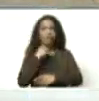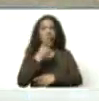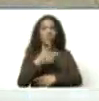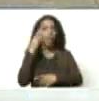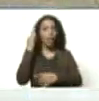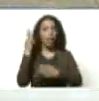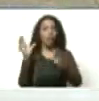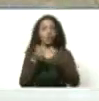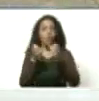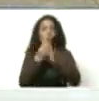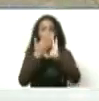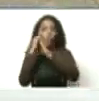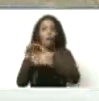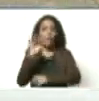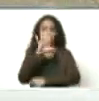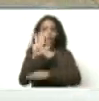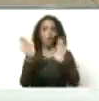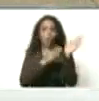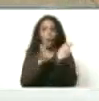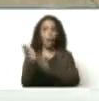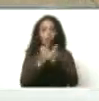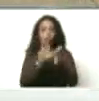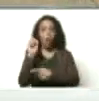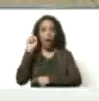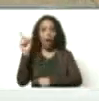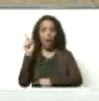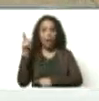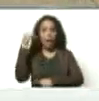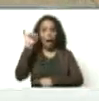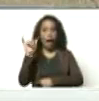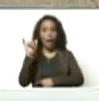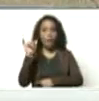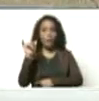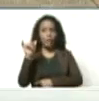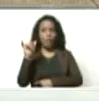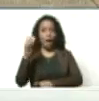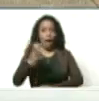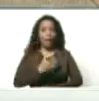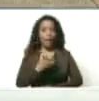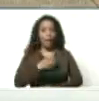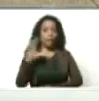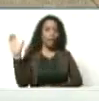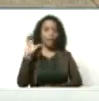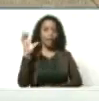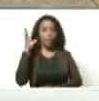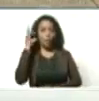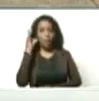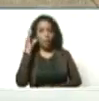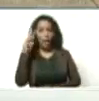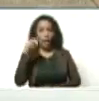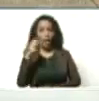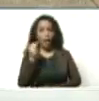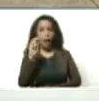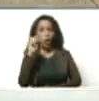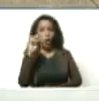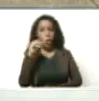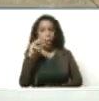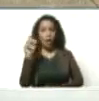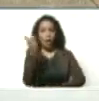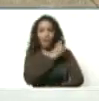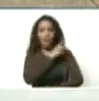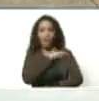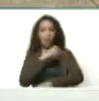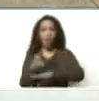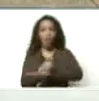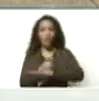de la comuna 5 de marzo y están carmen belén de alcaldesa de caracas nada un fernández jefe de gobierno